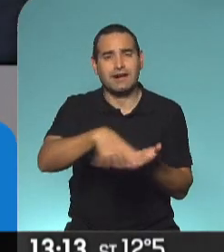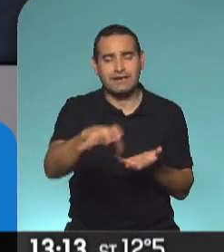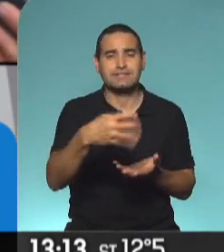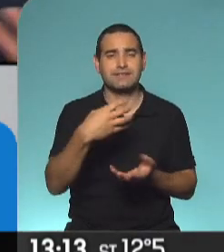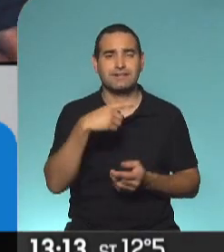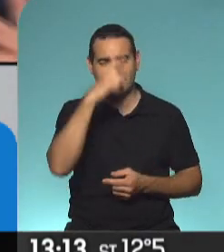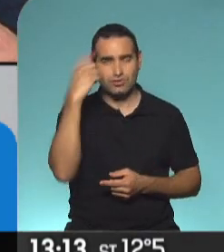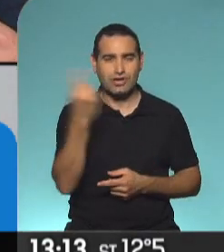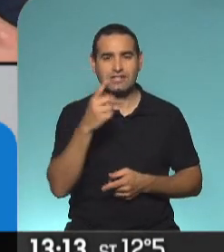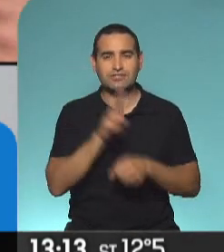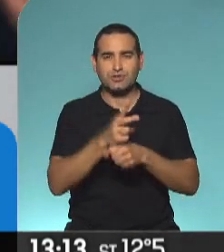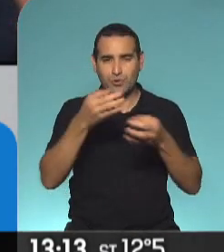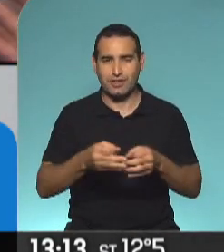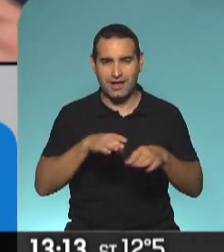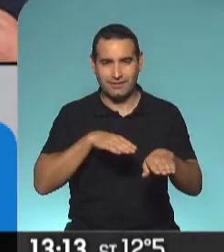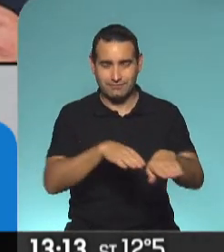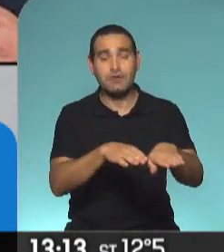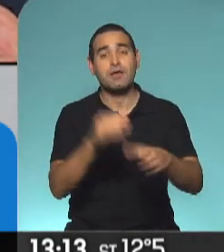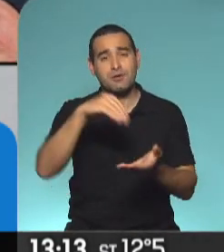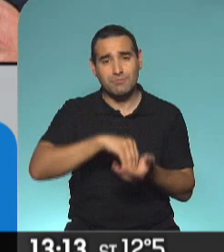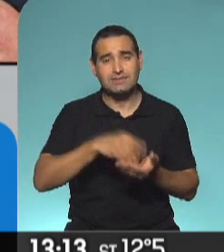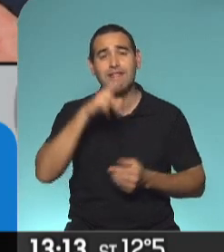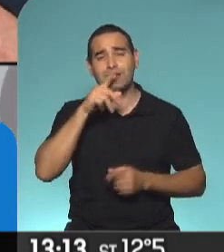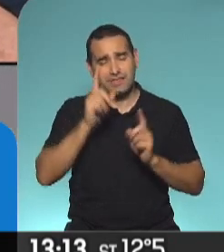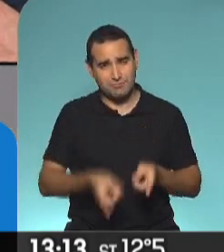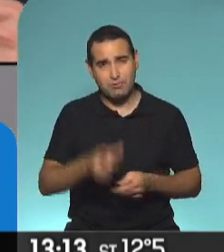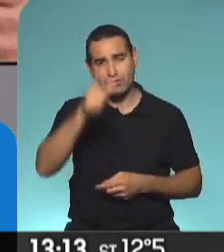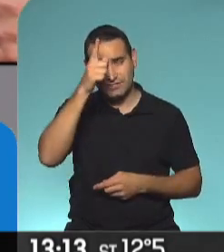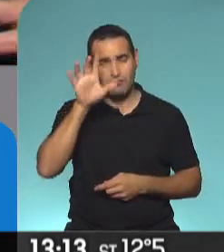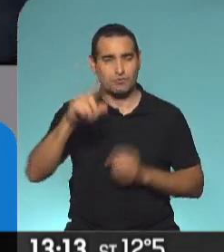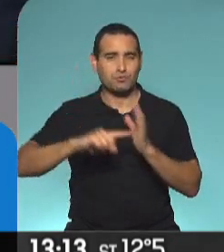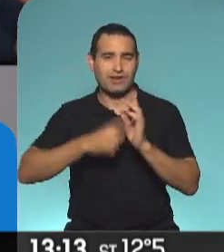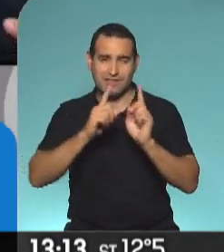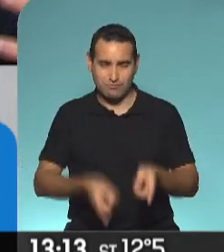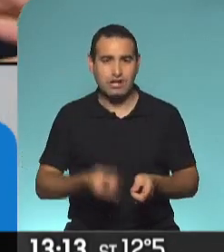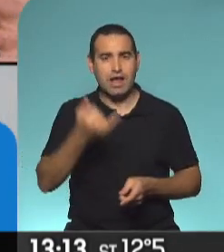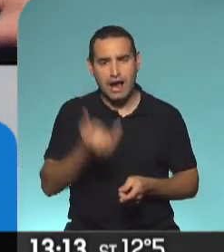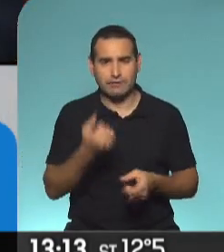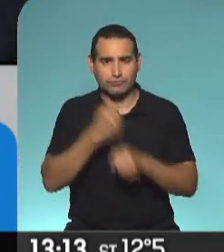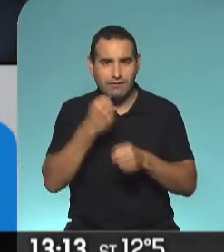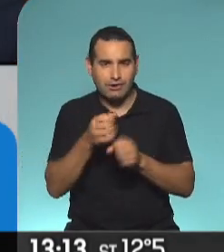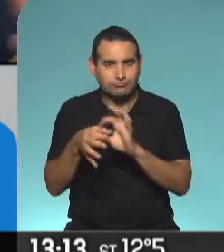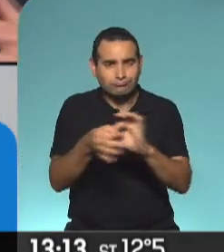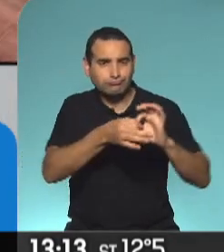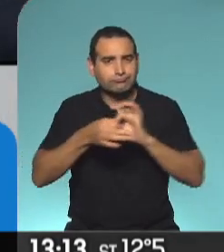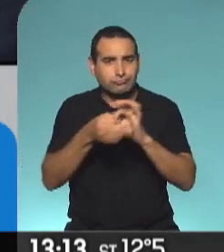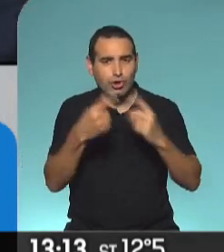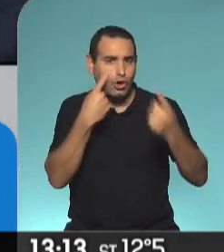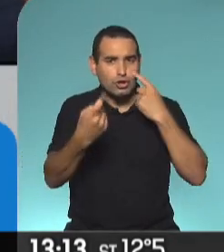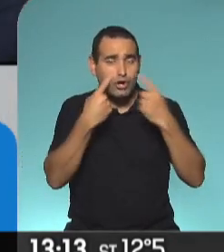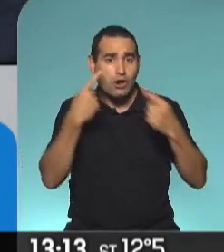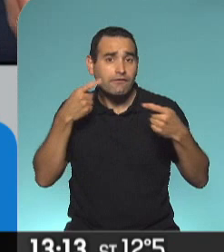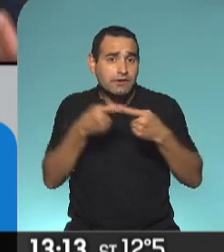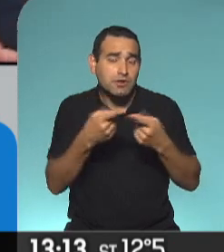vial y en el caso de autopista buenos aires-la plata también coopera la policía de la provincia bueno sale decir hay una mesa conjunta que hace los controles para verificar